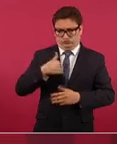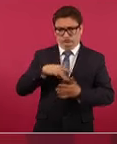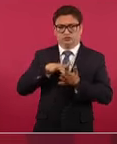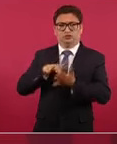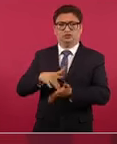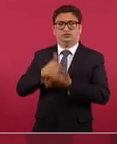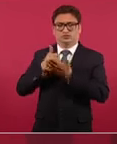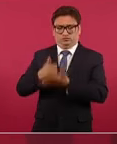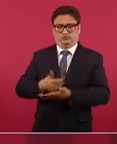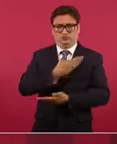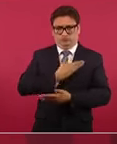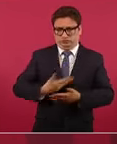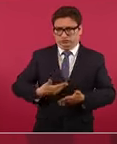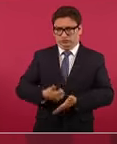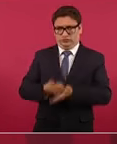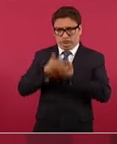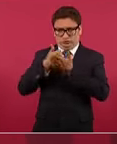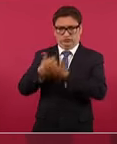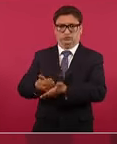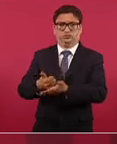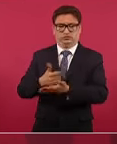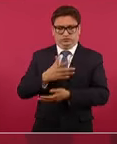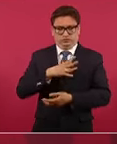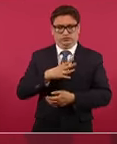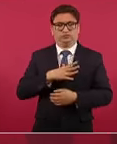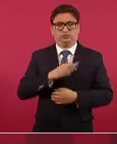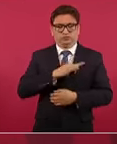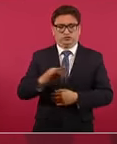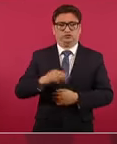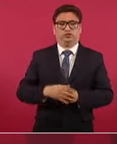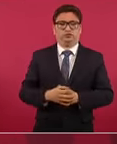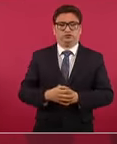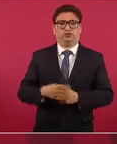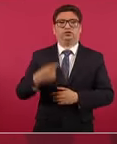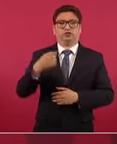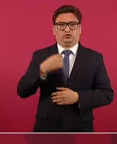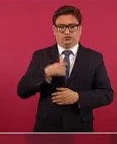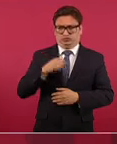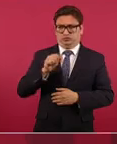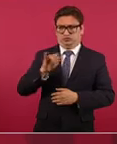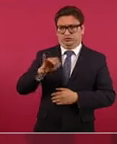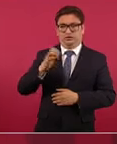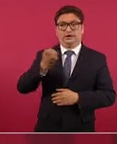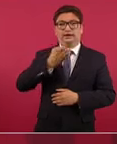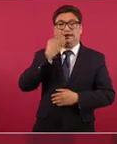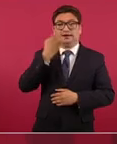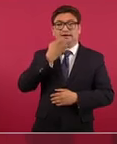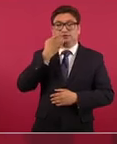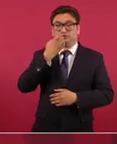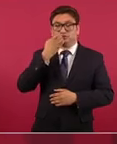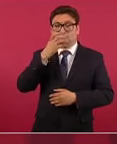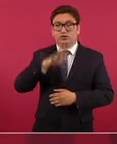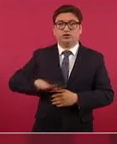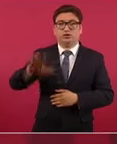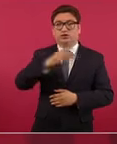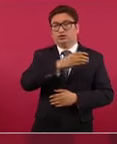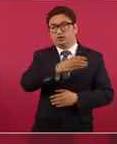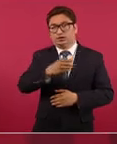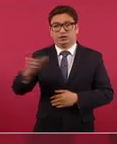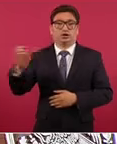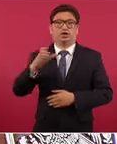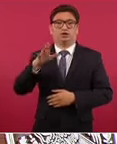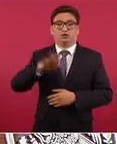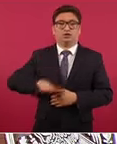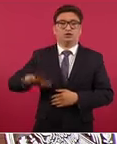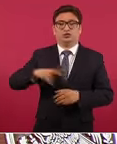tienen el apoyo y que estoy a favor de las escuelas normales rurales